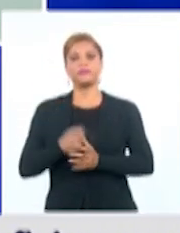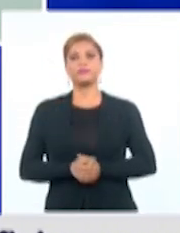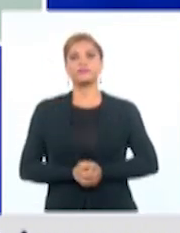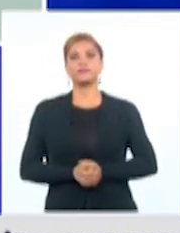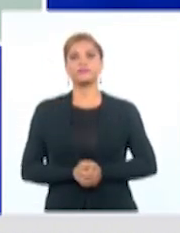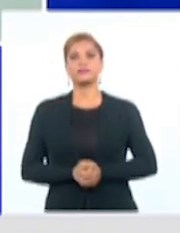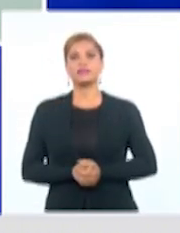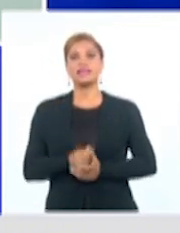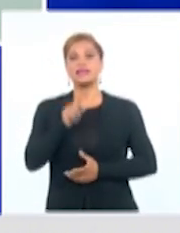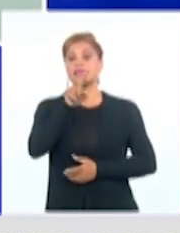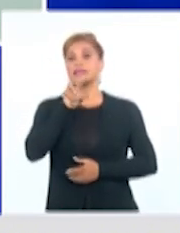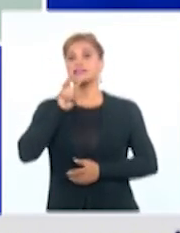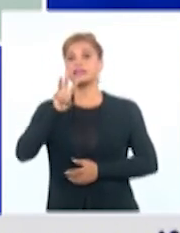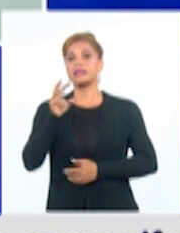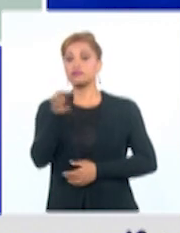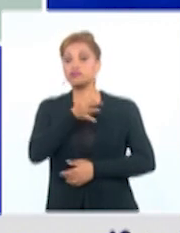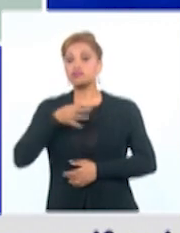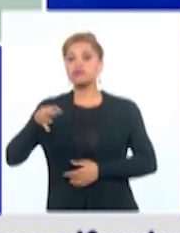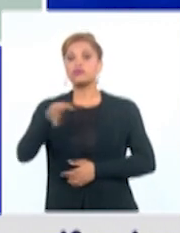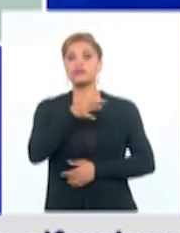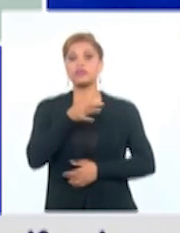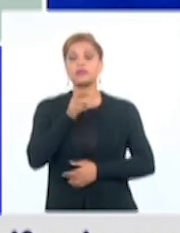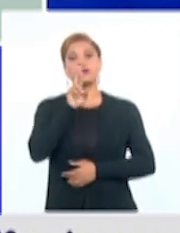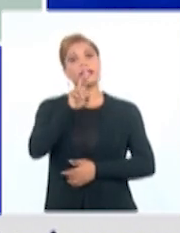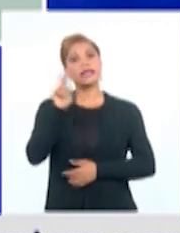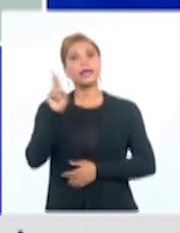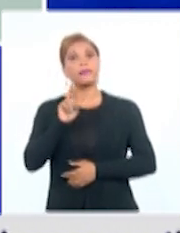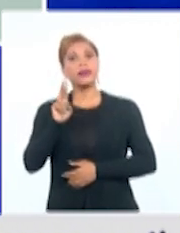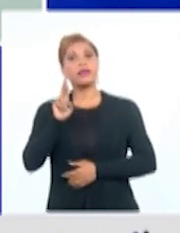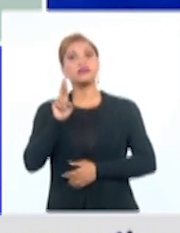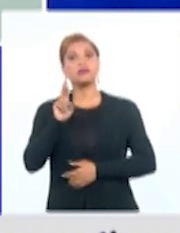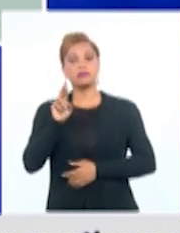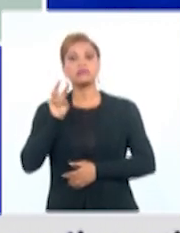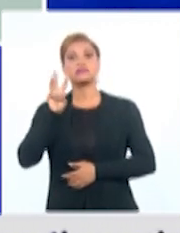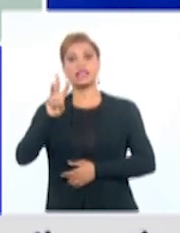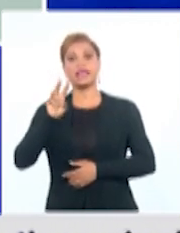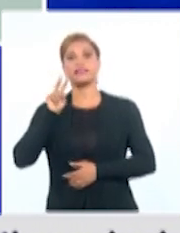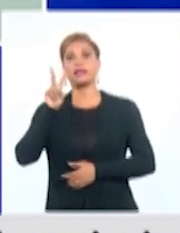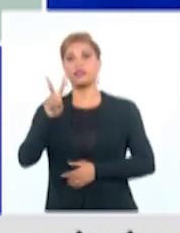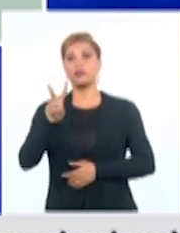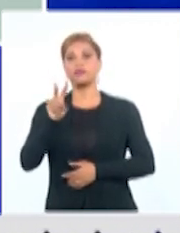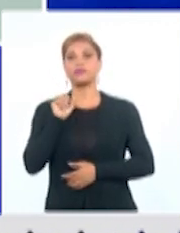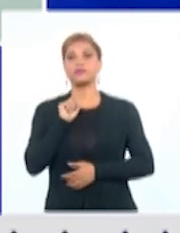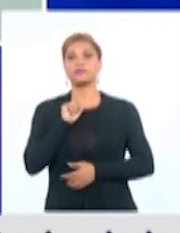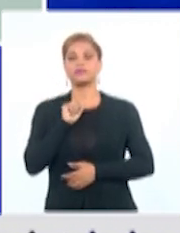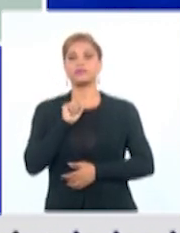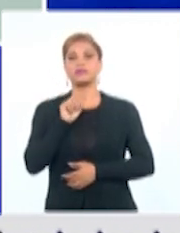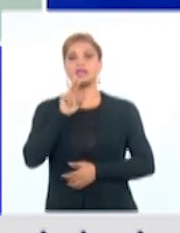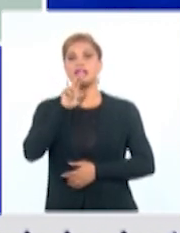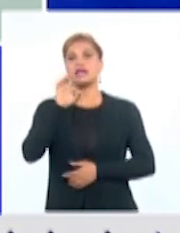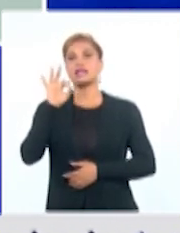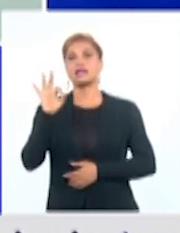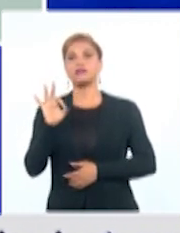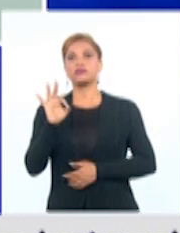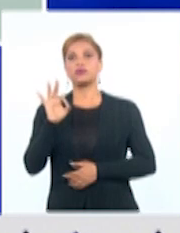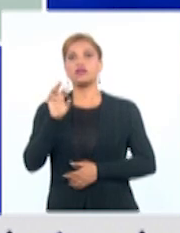sus 13 municipios. Remedio, con la situación más compleja, con 32 casos. Esto representa